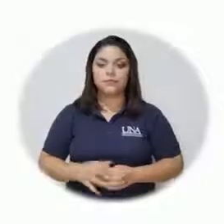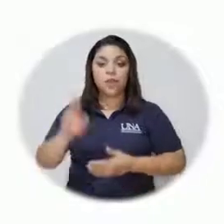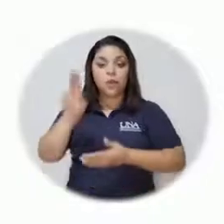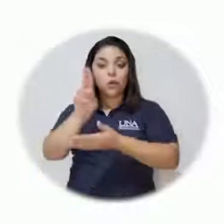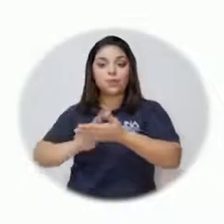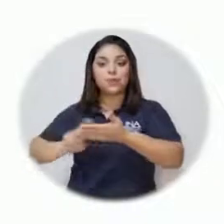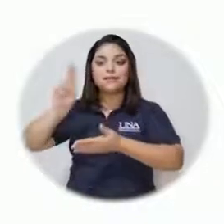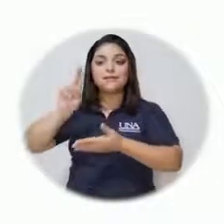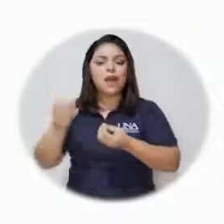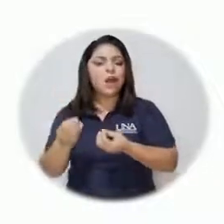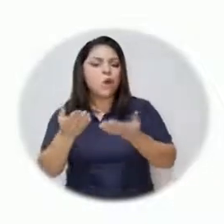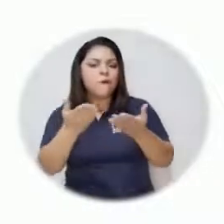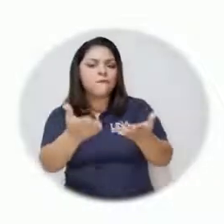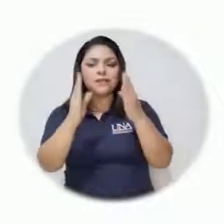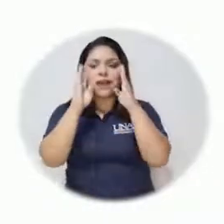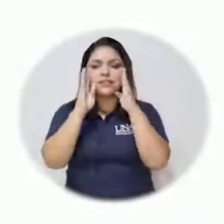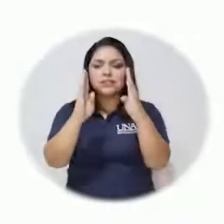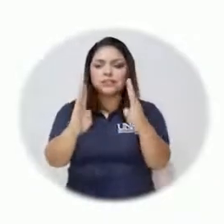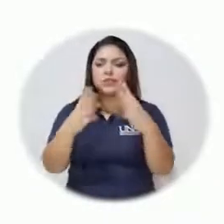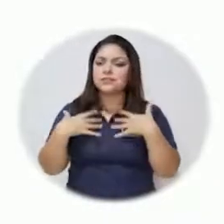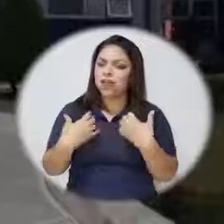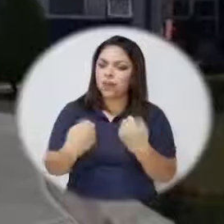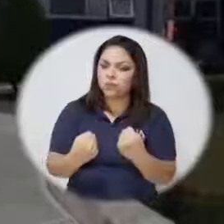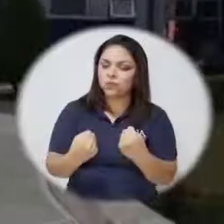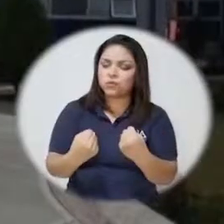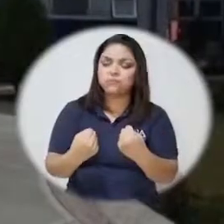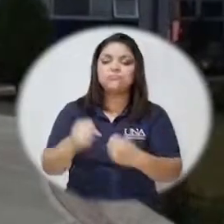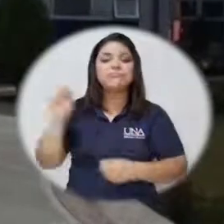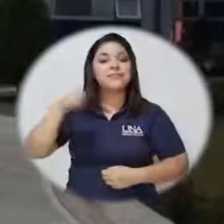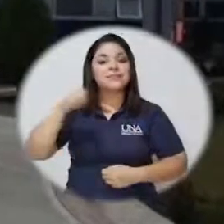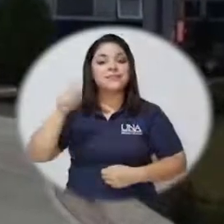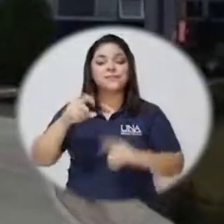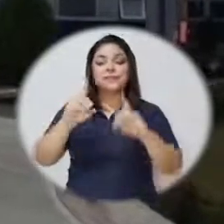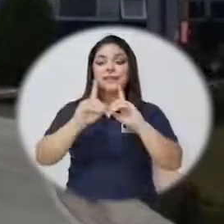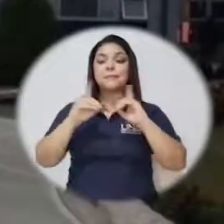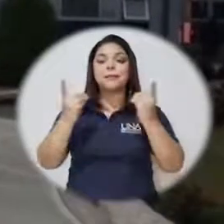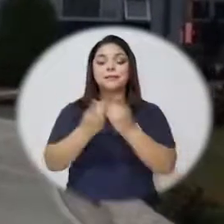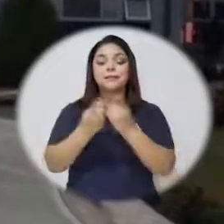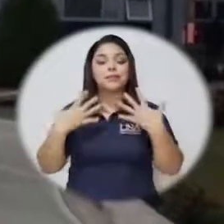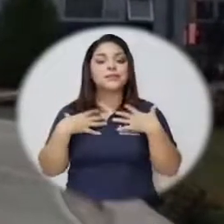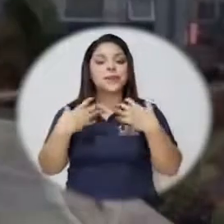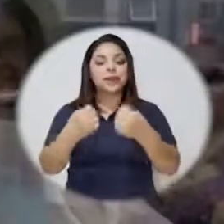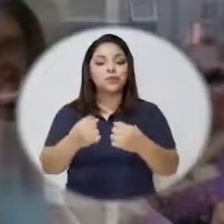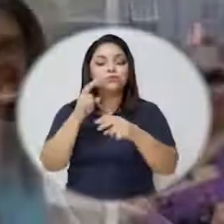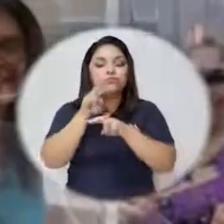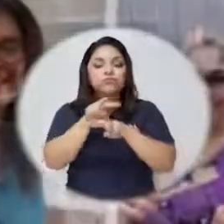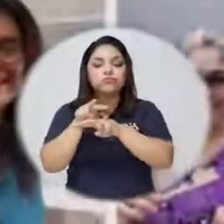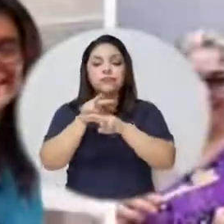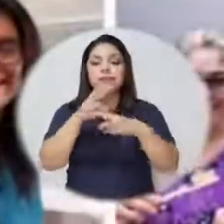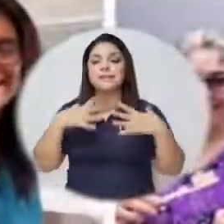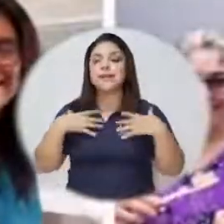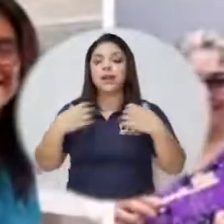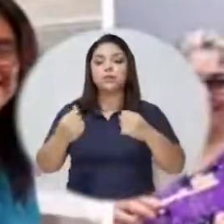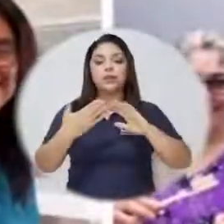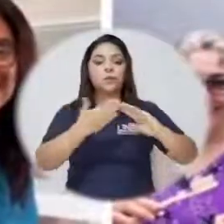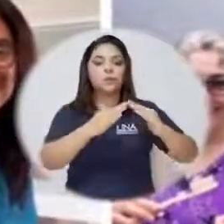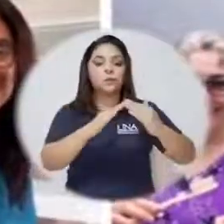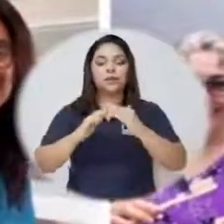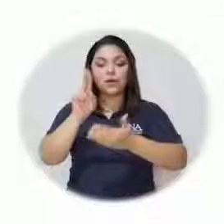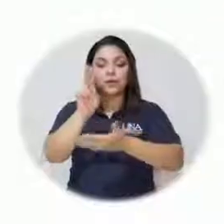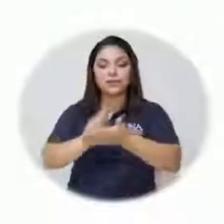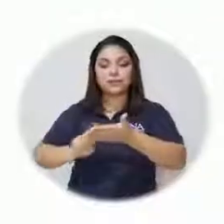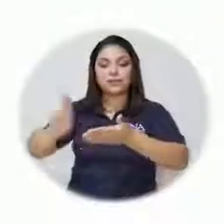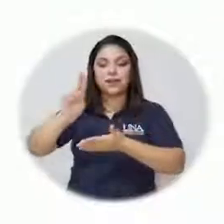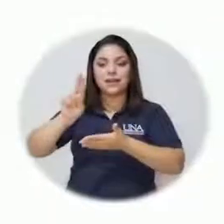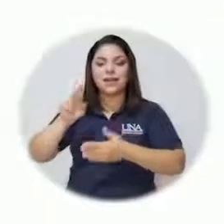La universidad ofrece atención en el área de salud. Así es, el Departamento de Salud vela por la salud de la comunidad